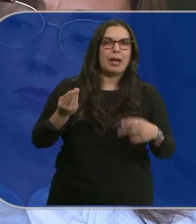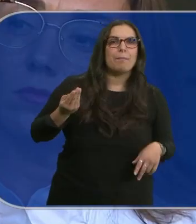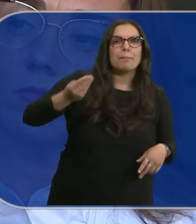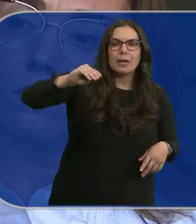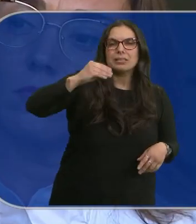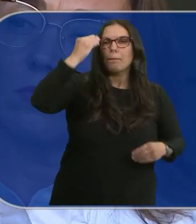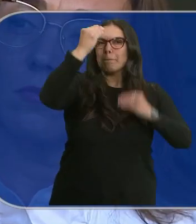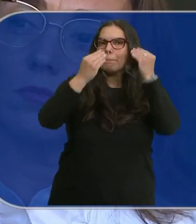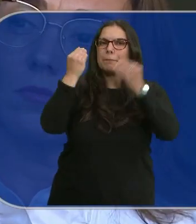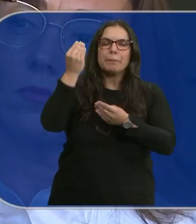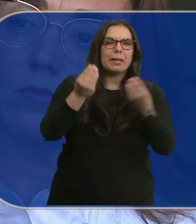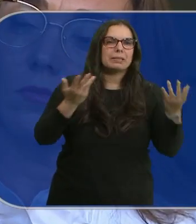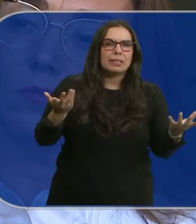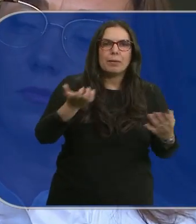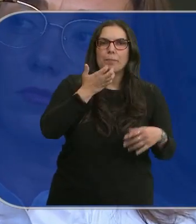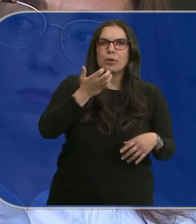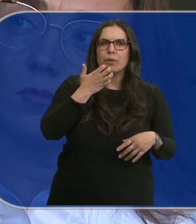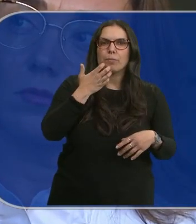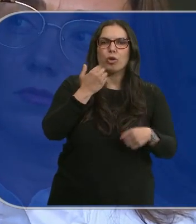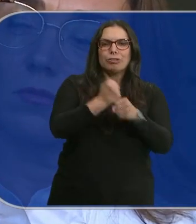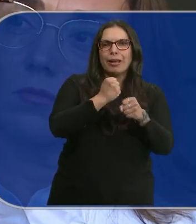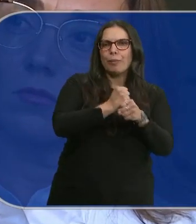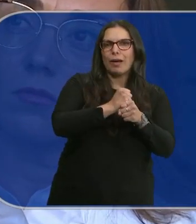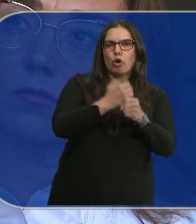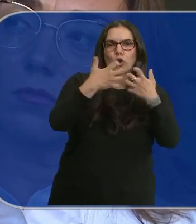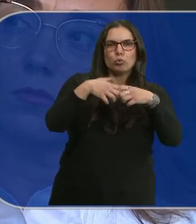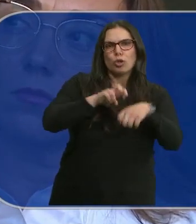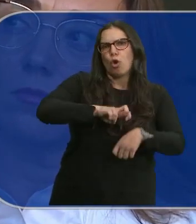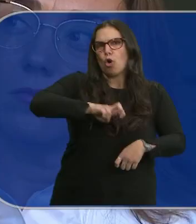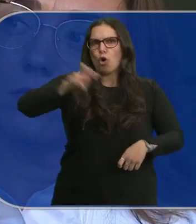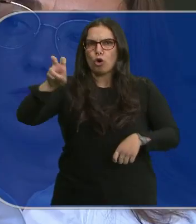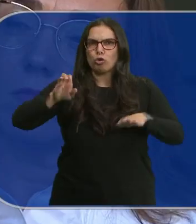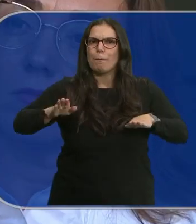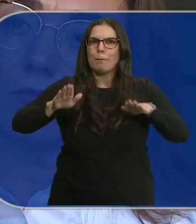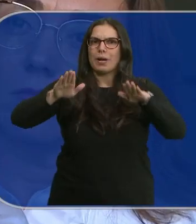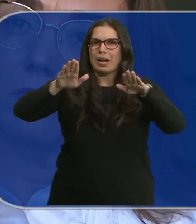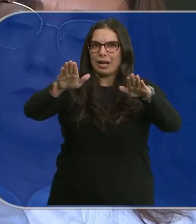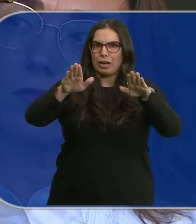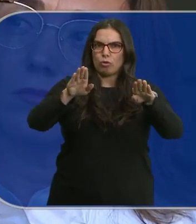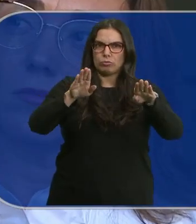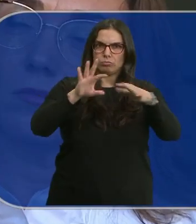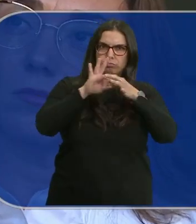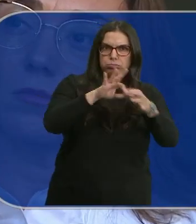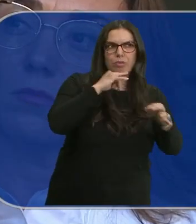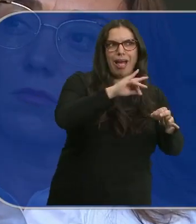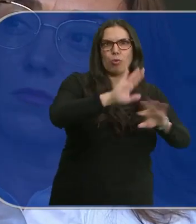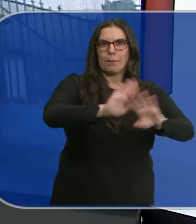que piensen en una actividad industrial en paralelo a la propia